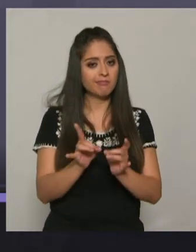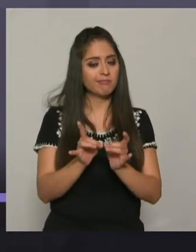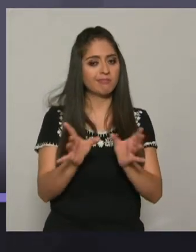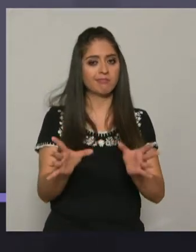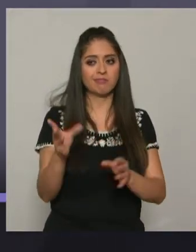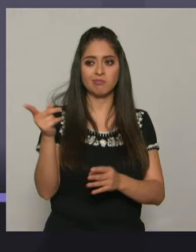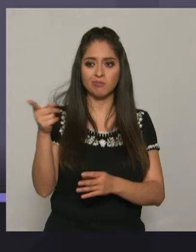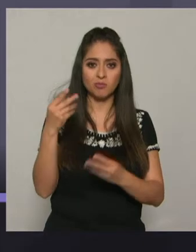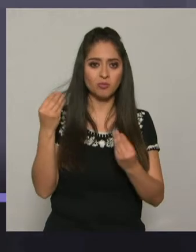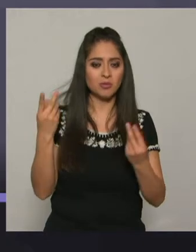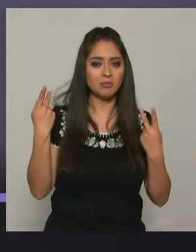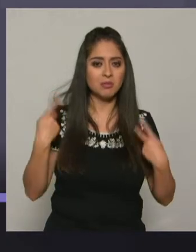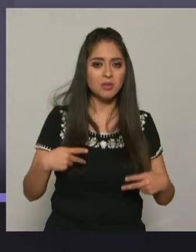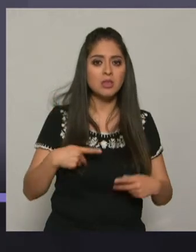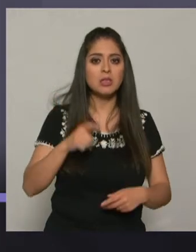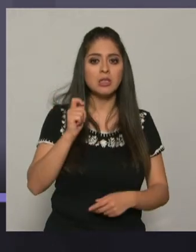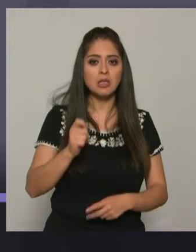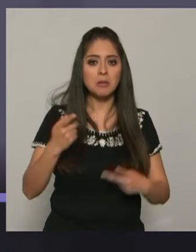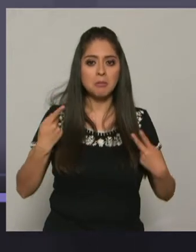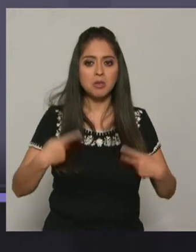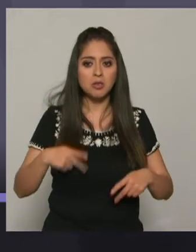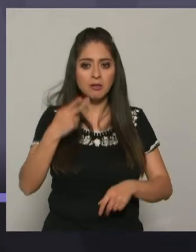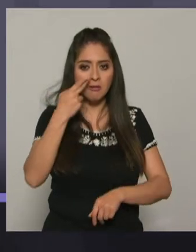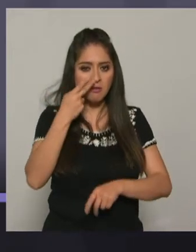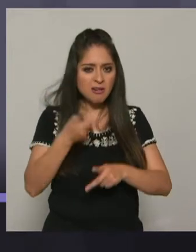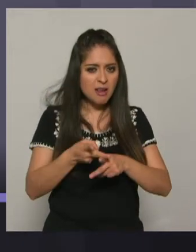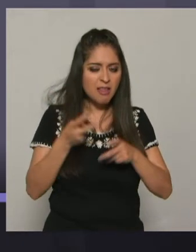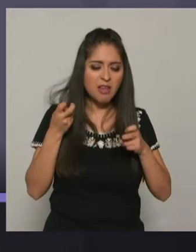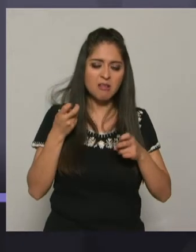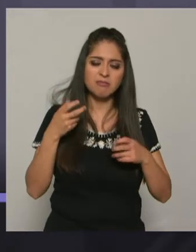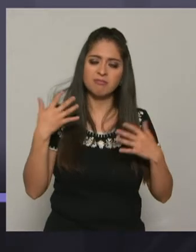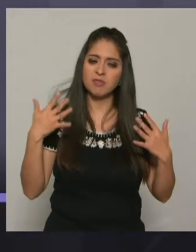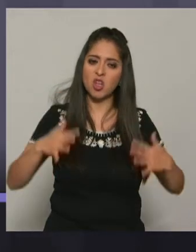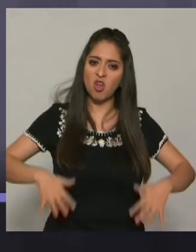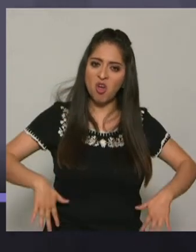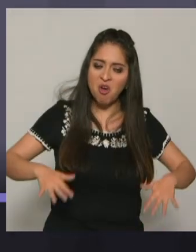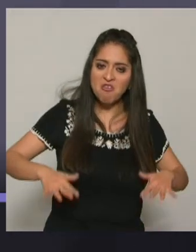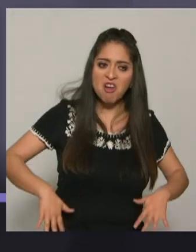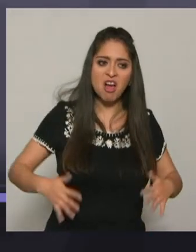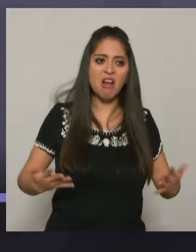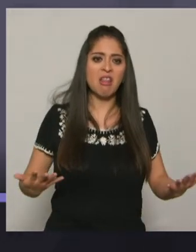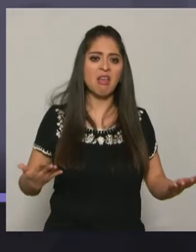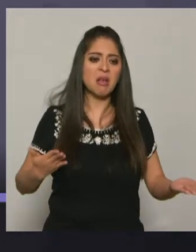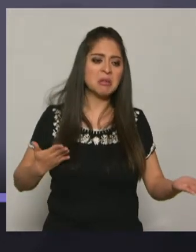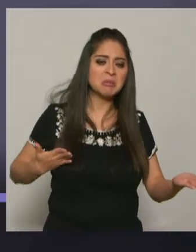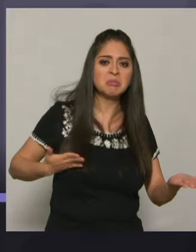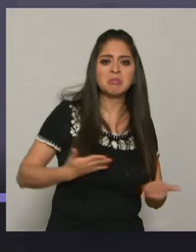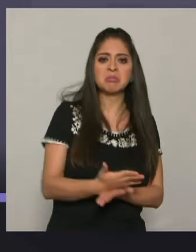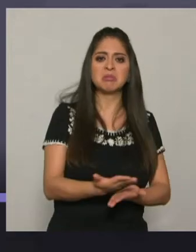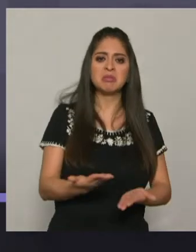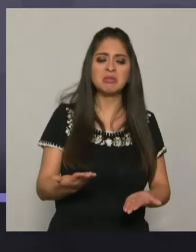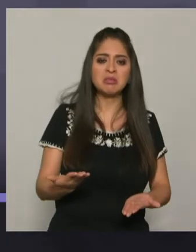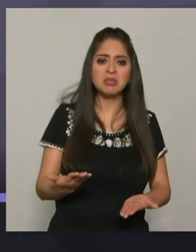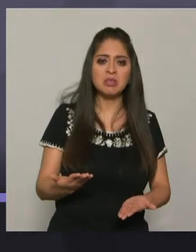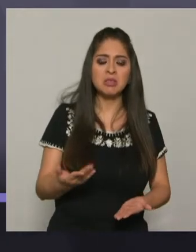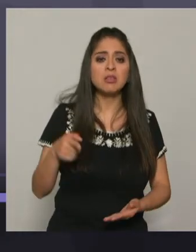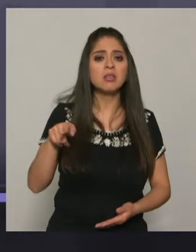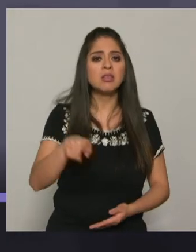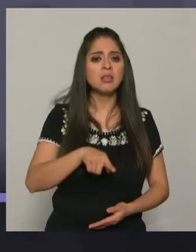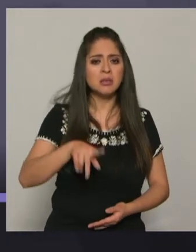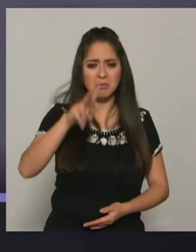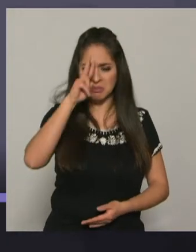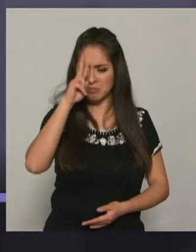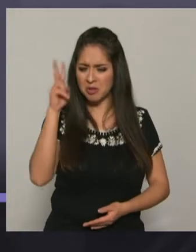hemos dicho, el delincuente es cobarde, el delincuente y oportunista. es oportunista, artero, los